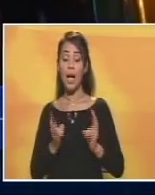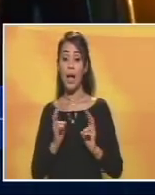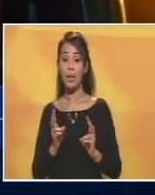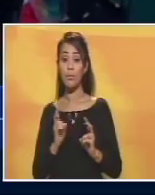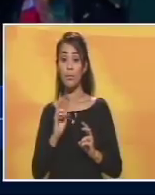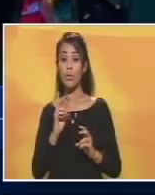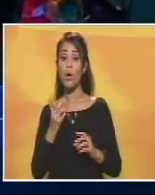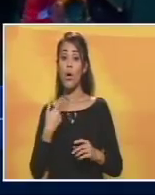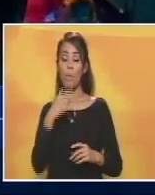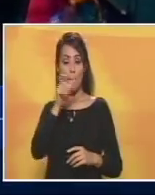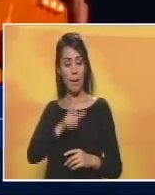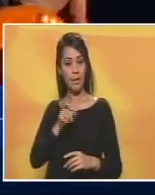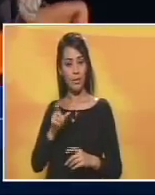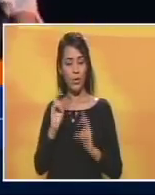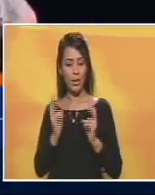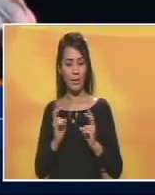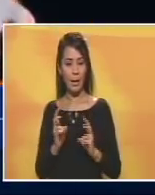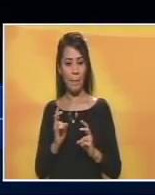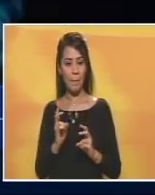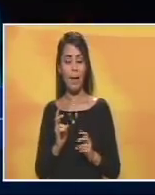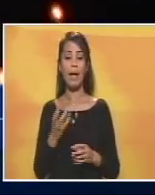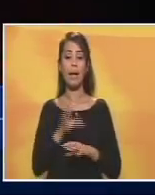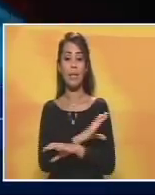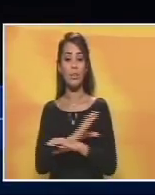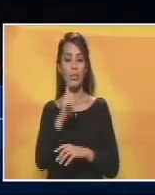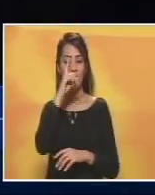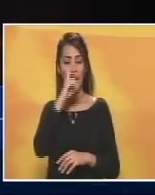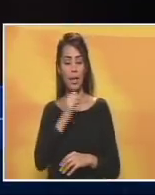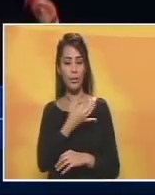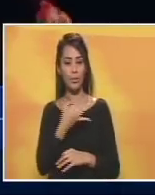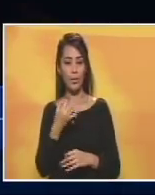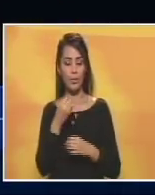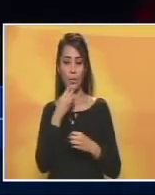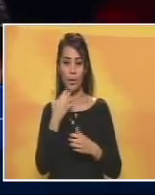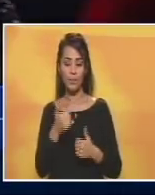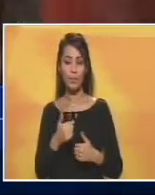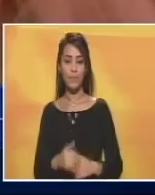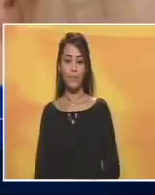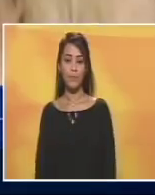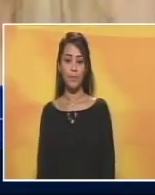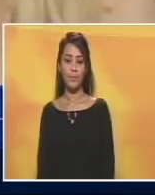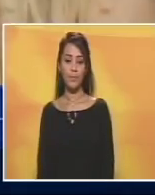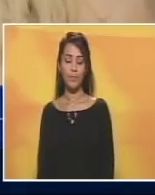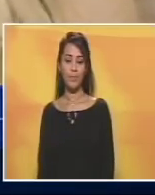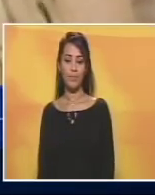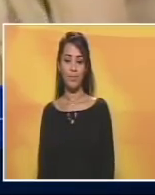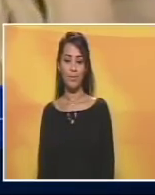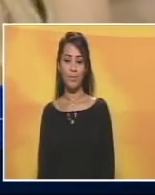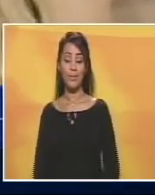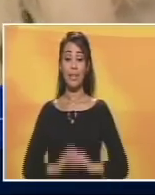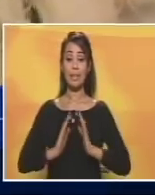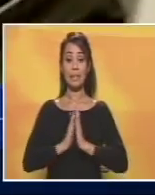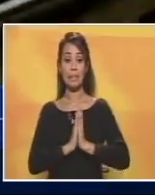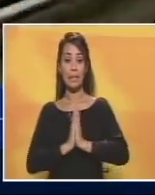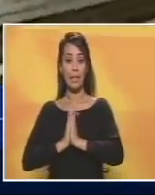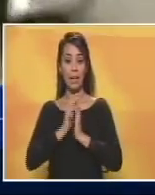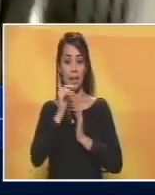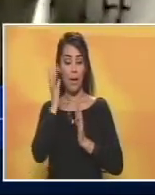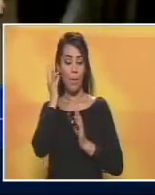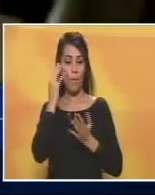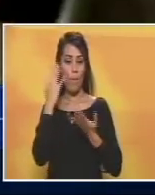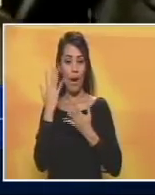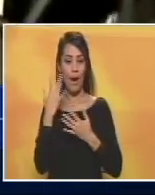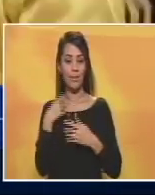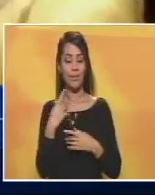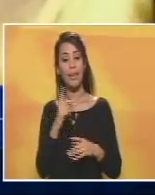Mi Gente puede consagrarse como Canción del Año en categorías como Hot Latin Song y Latin Rhythm. La barranquillera Shakira buscará